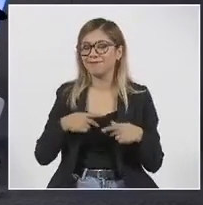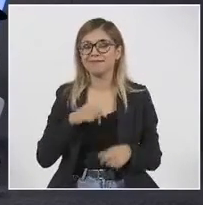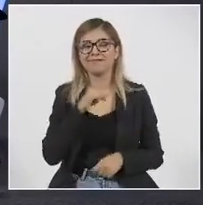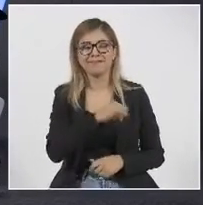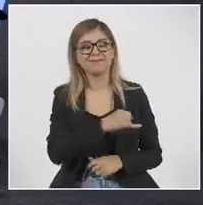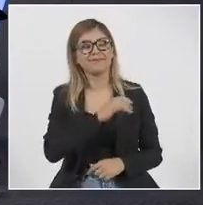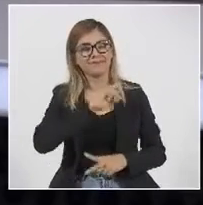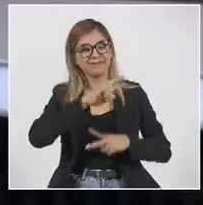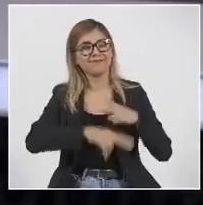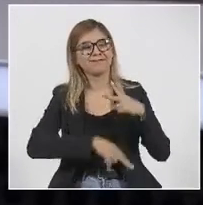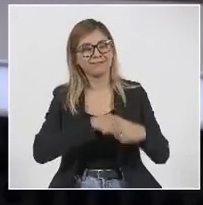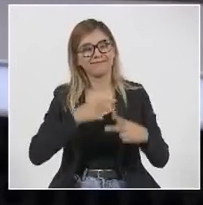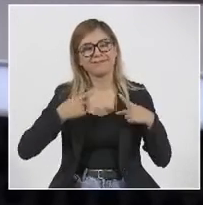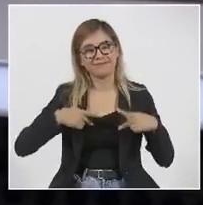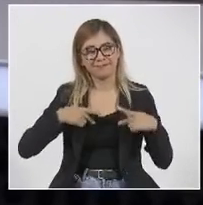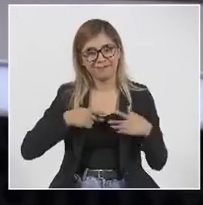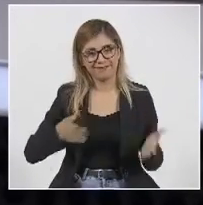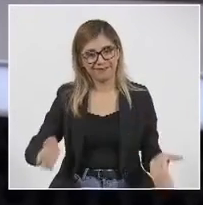que hemos